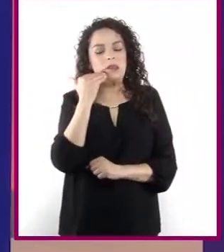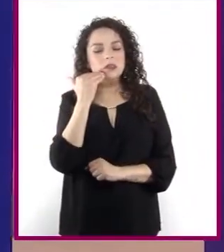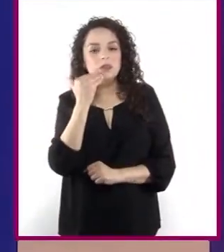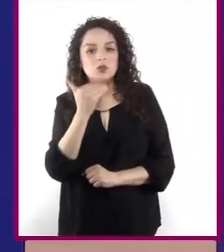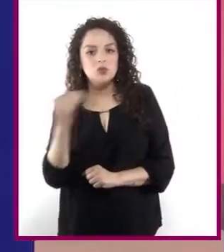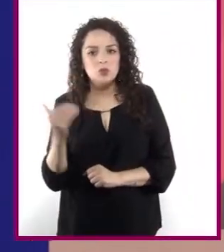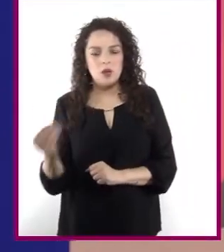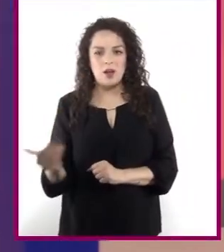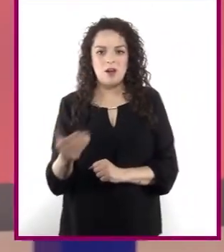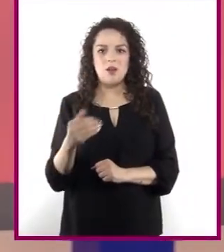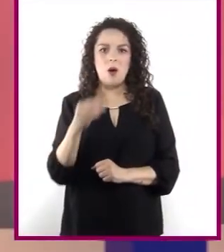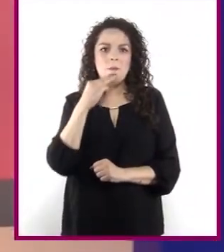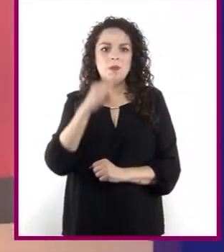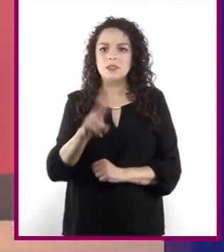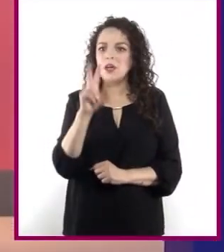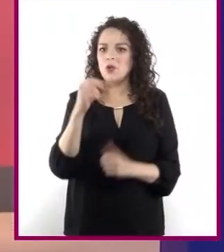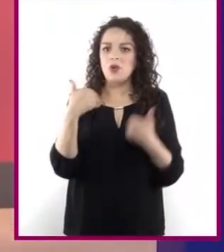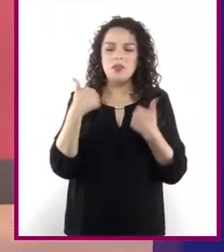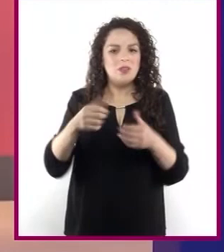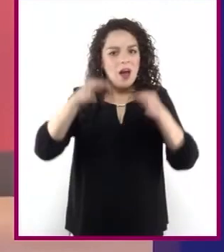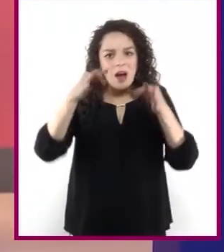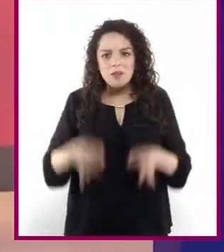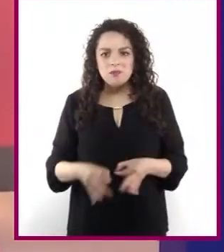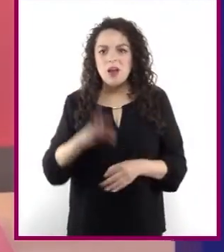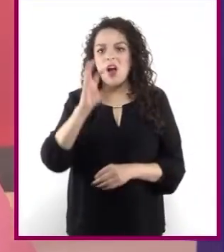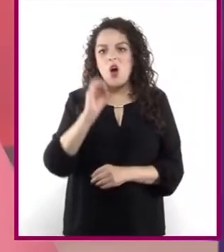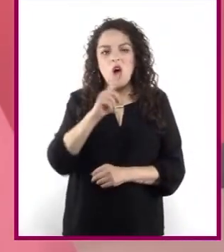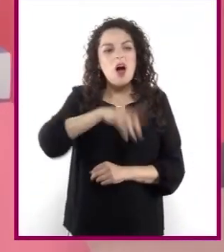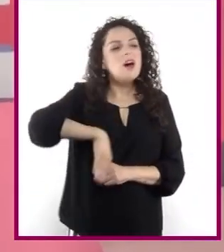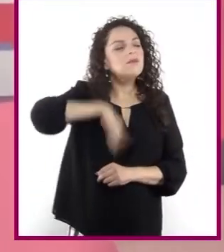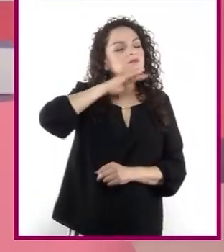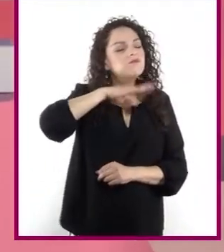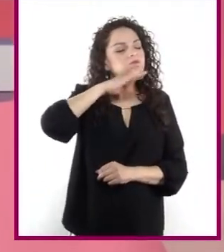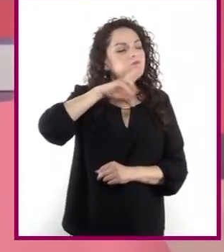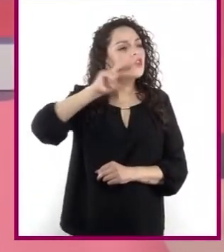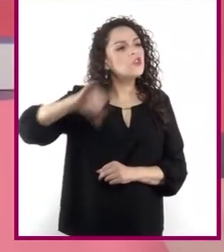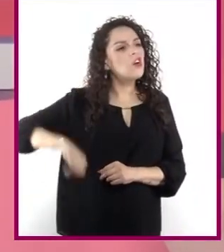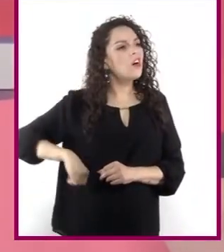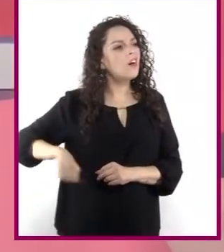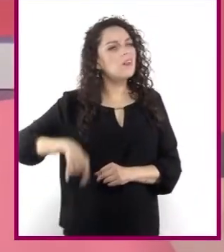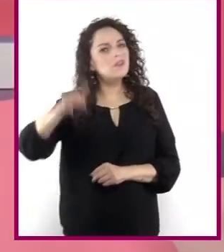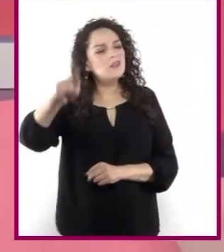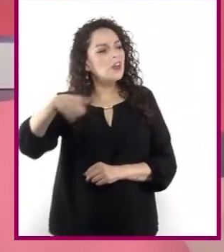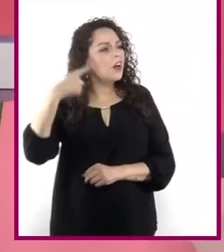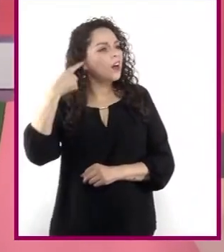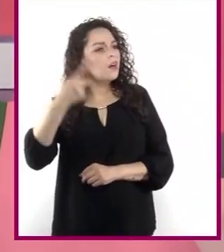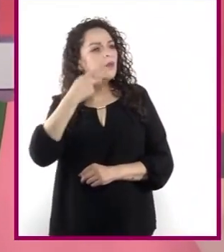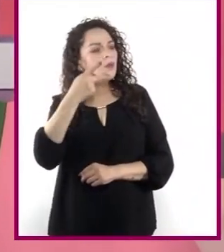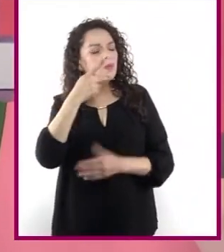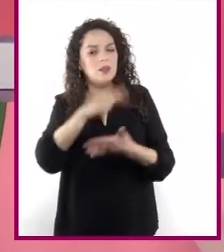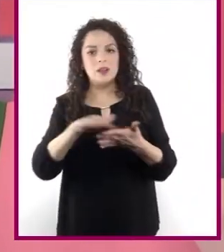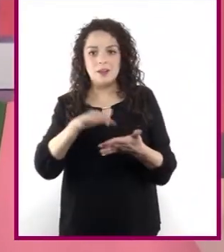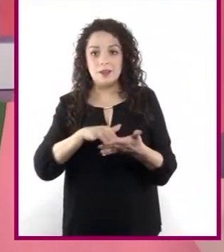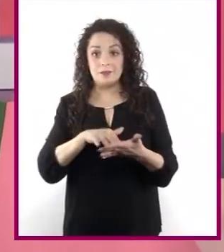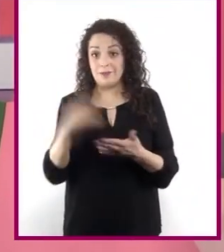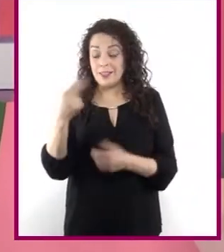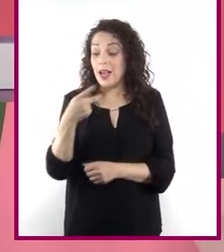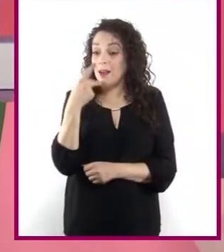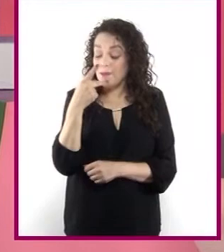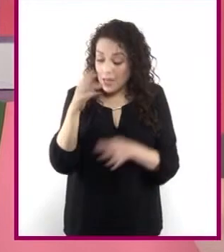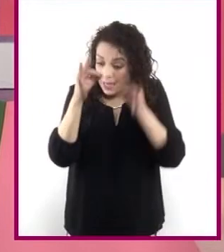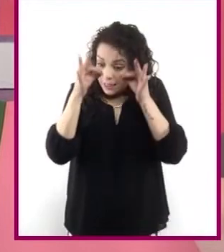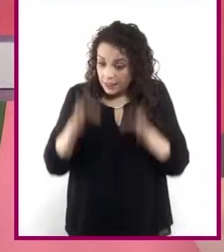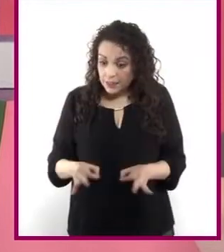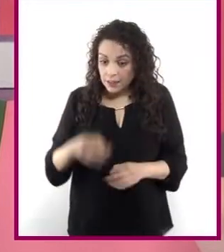distraiga y pierda interés en la presentación. La pronunciación debe de ser correcta para que el mensaje no